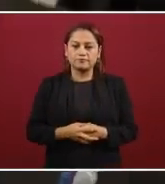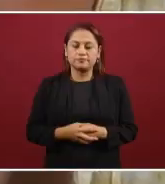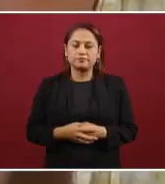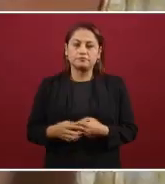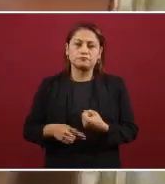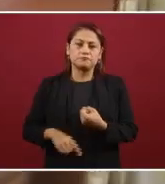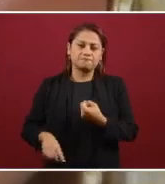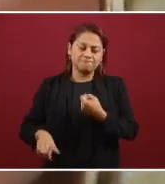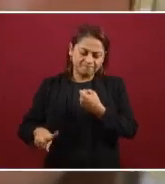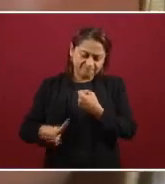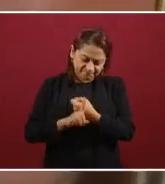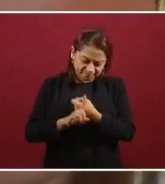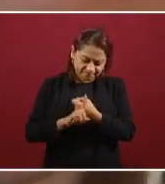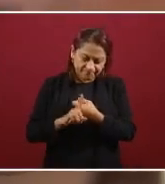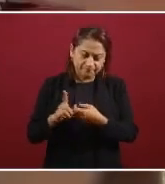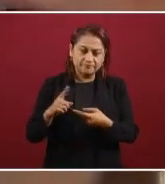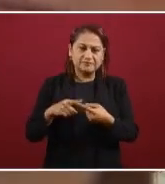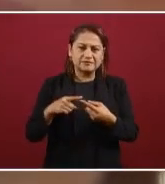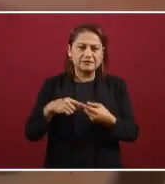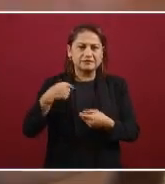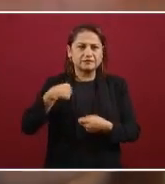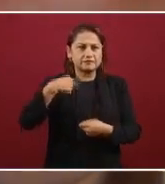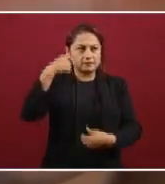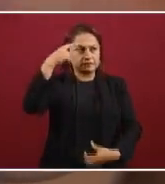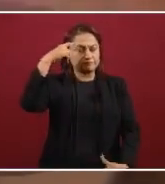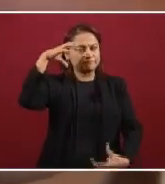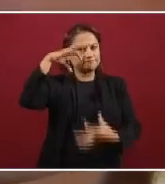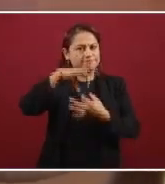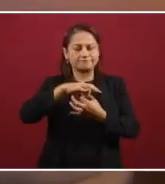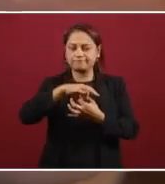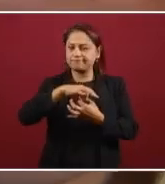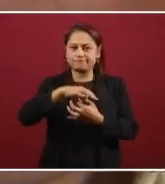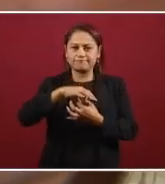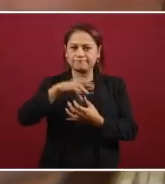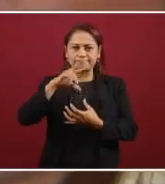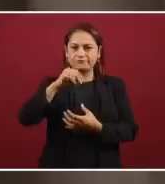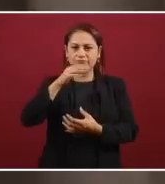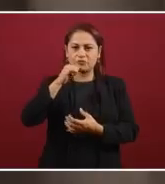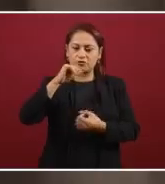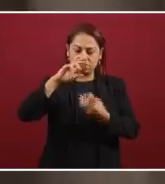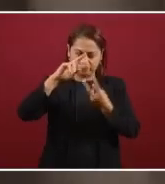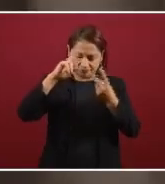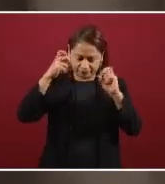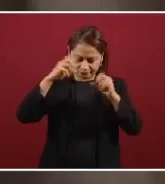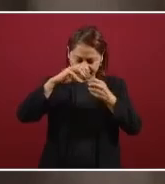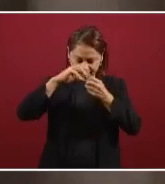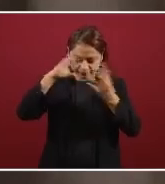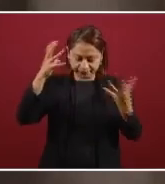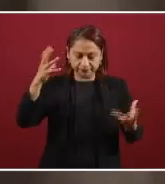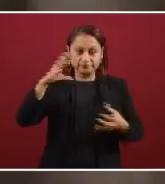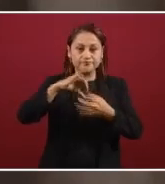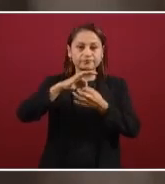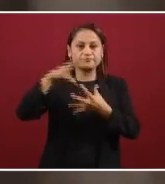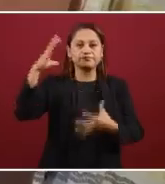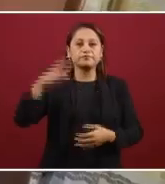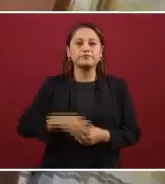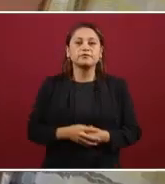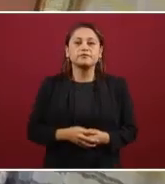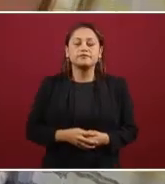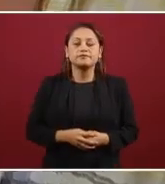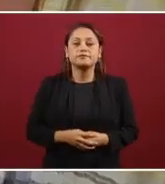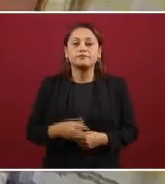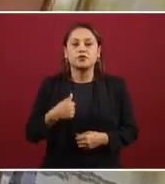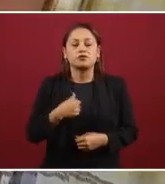violación, mi cerebro no se conectaba con mis pies, no podía caminar. Tenía miedo que me ocurriera otra vez.